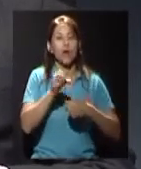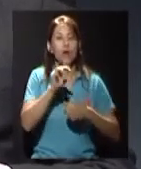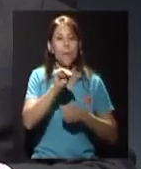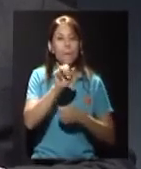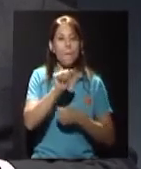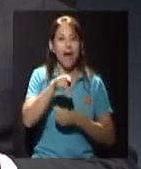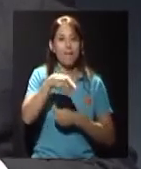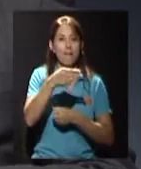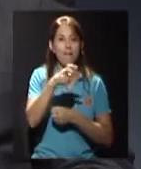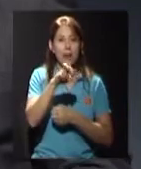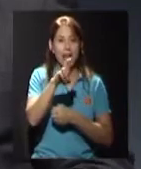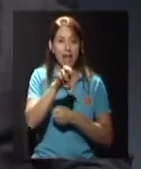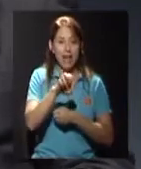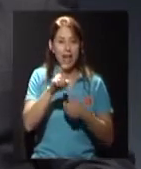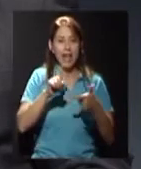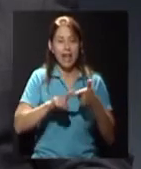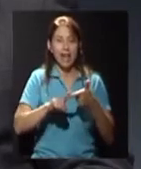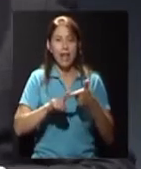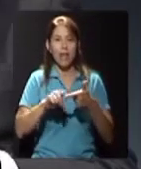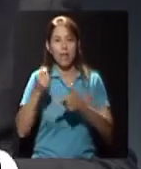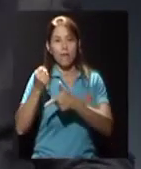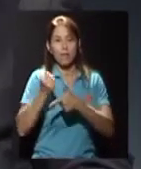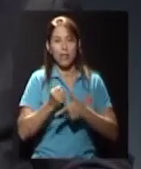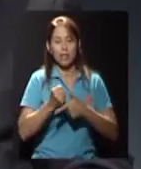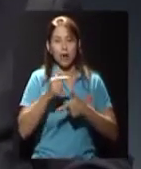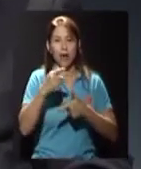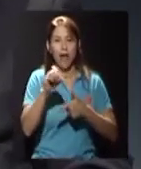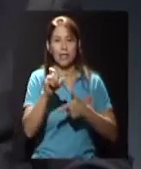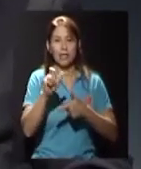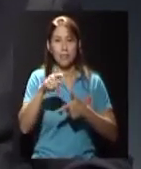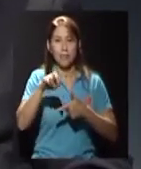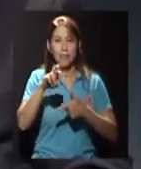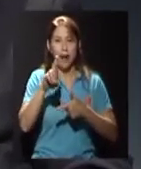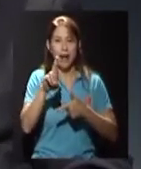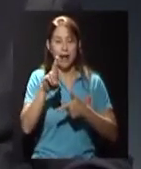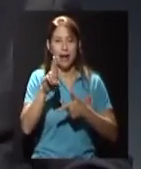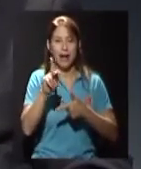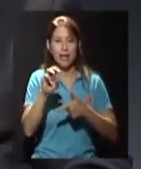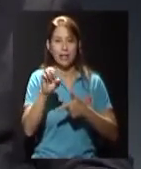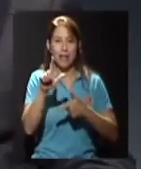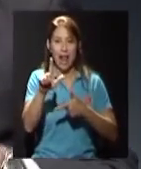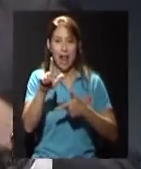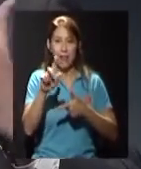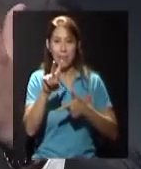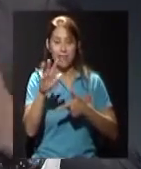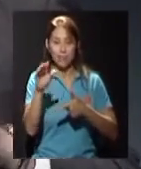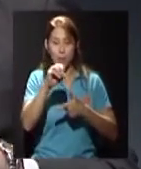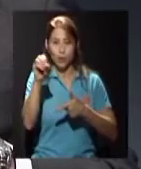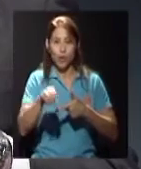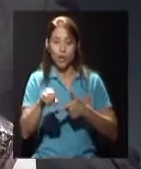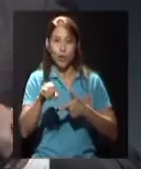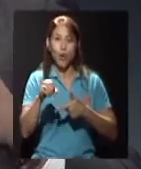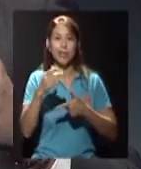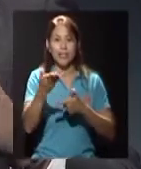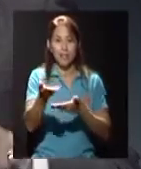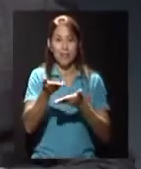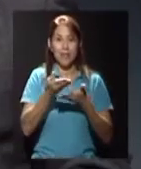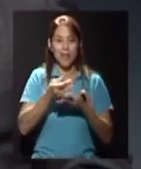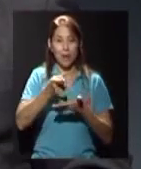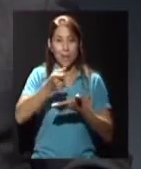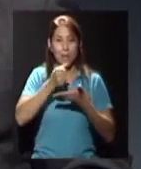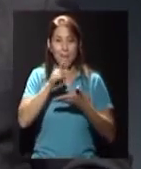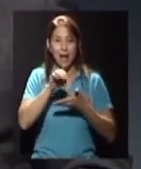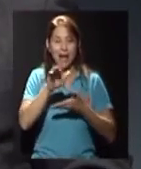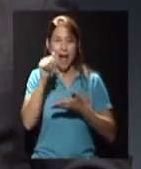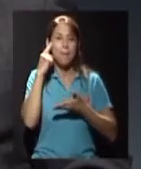ciento otorgado por la fundación gaspar casal este para estudiar una maestría ya de carácter internacional en el campo